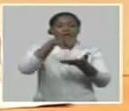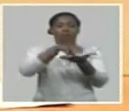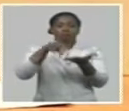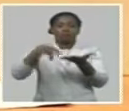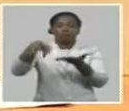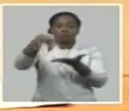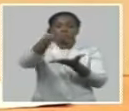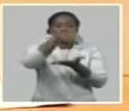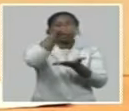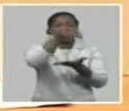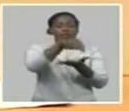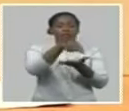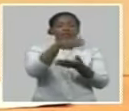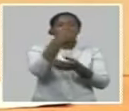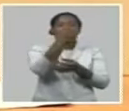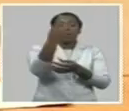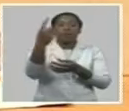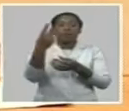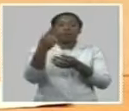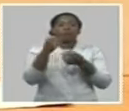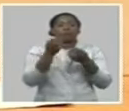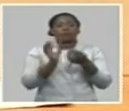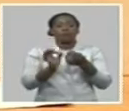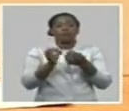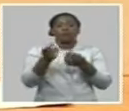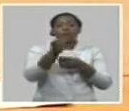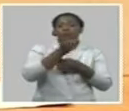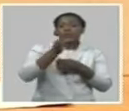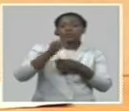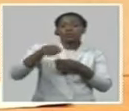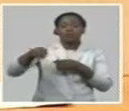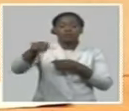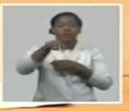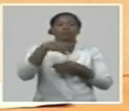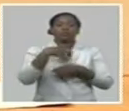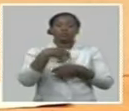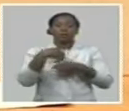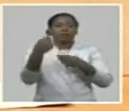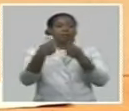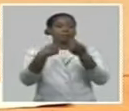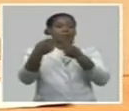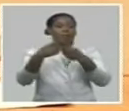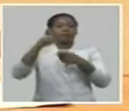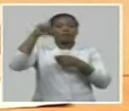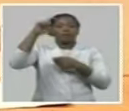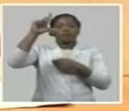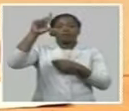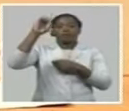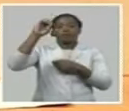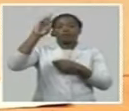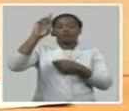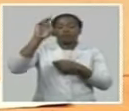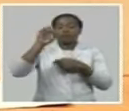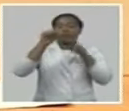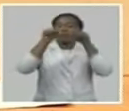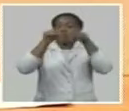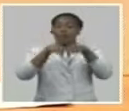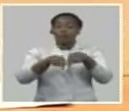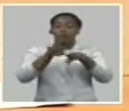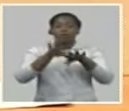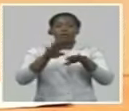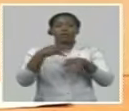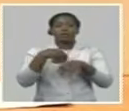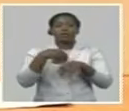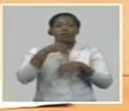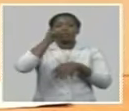1 en cada municipio después se llevaron a 66 puntos puntos y hoy se están habilitando hasta llegar a los